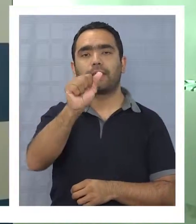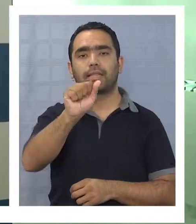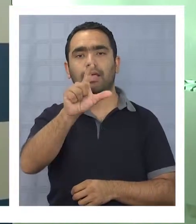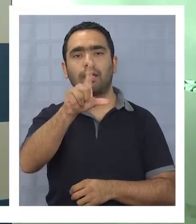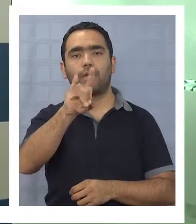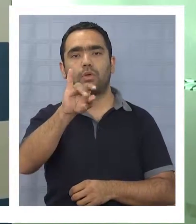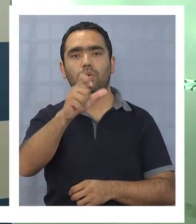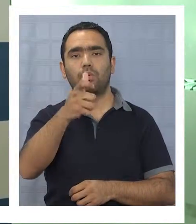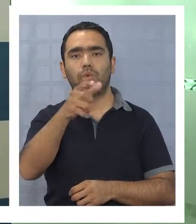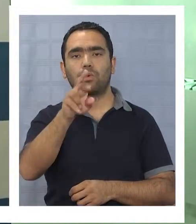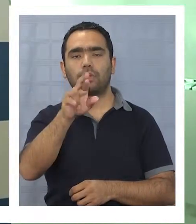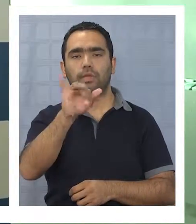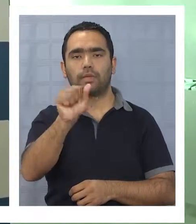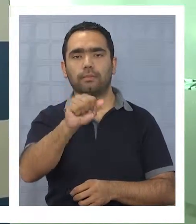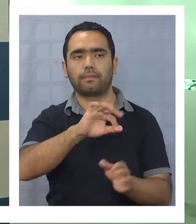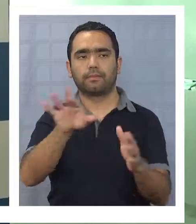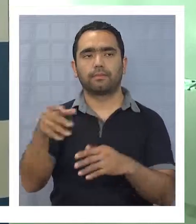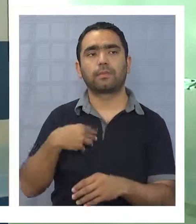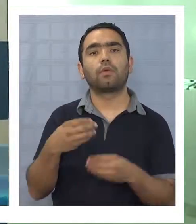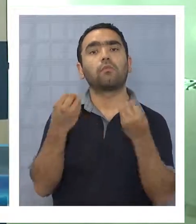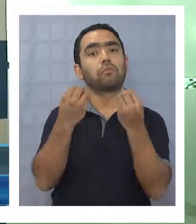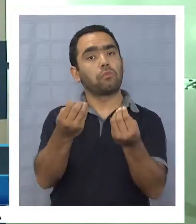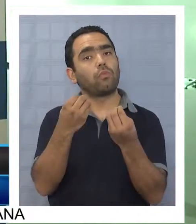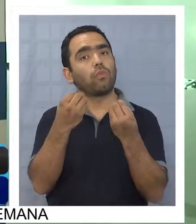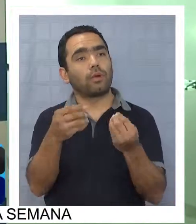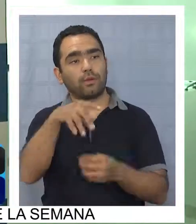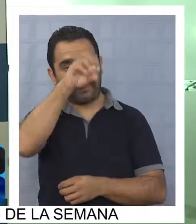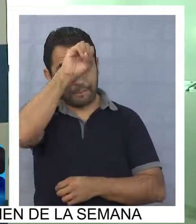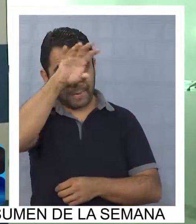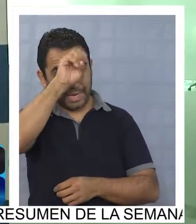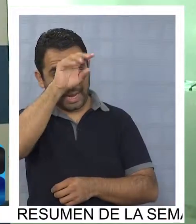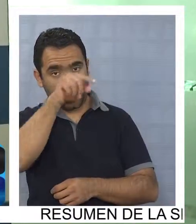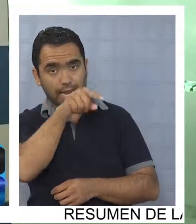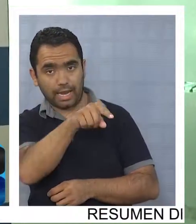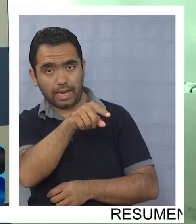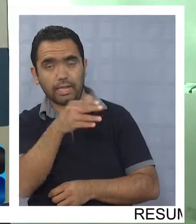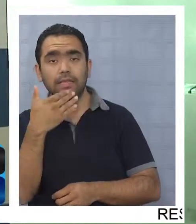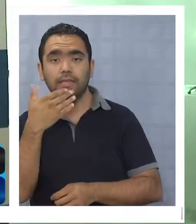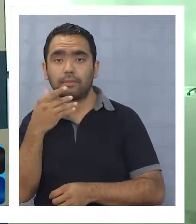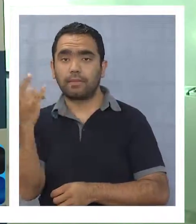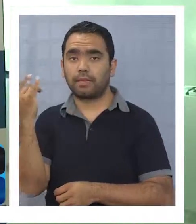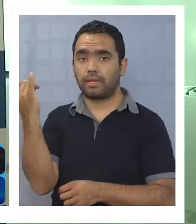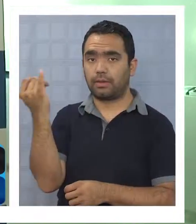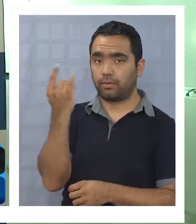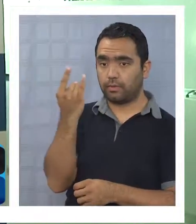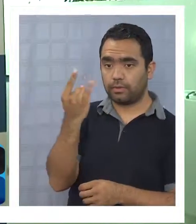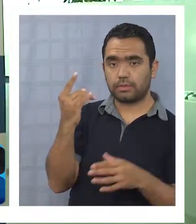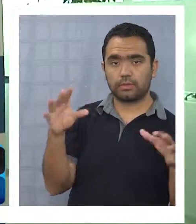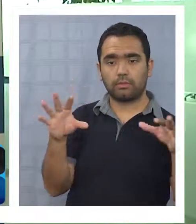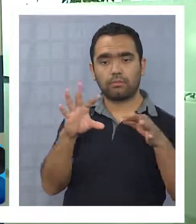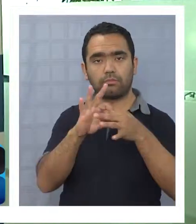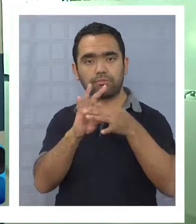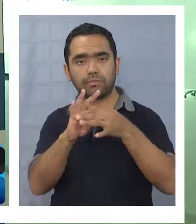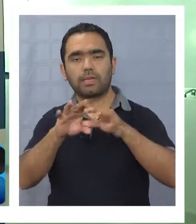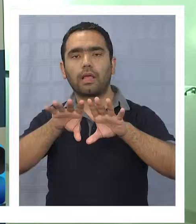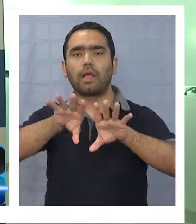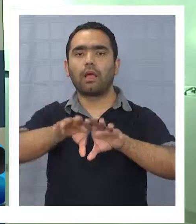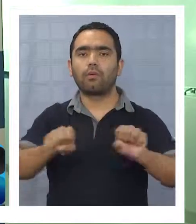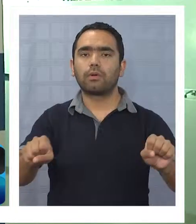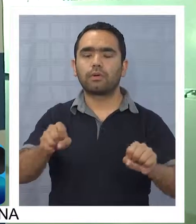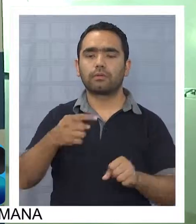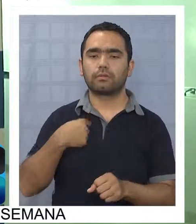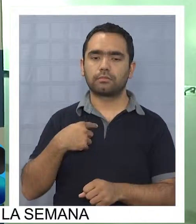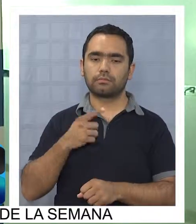beneficio y un convenio súper bueno entre la universidad y la minera, obviamente, porque te pagan toda la carrera, entonces al menos